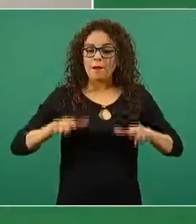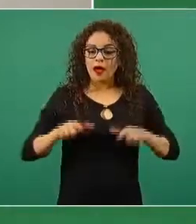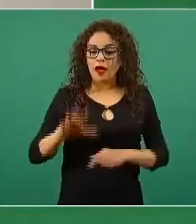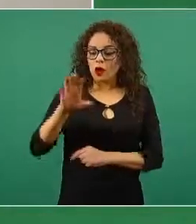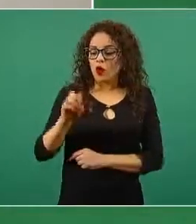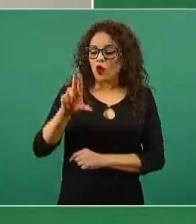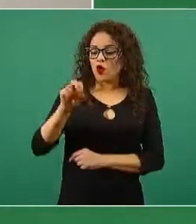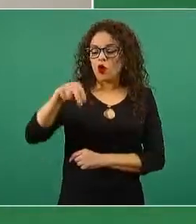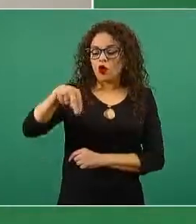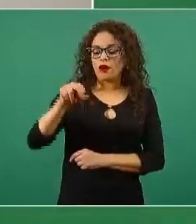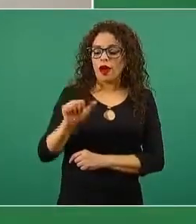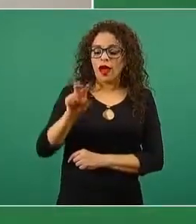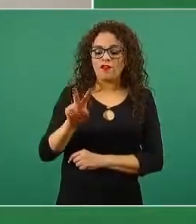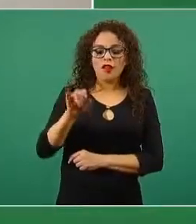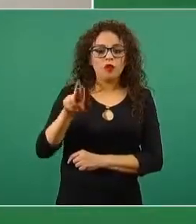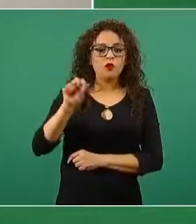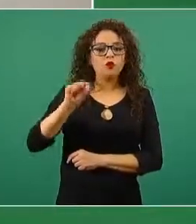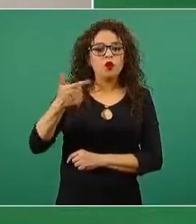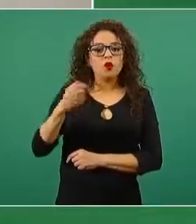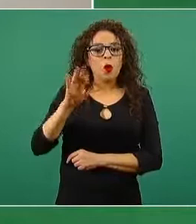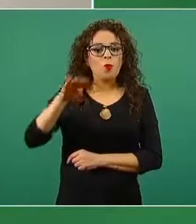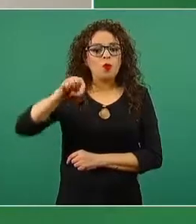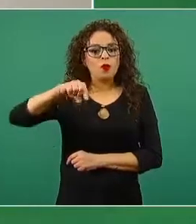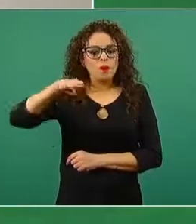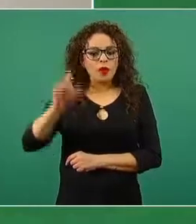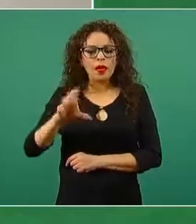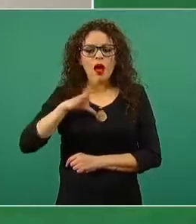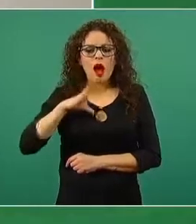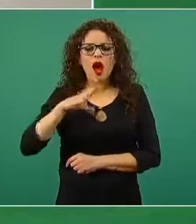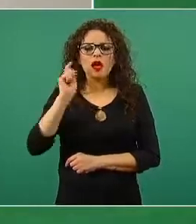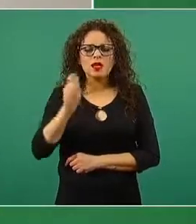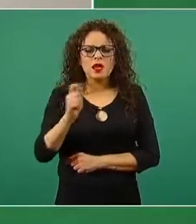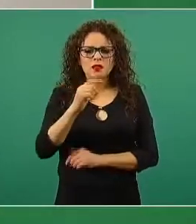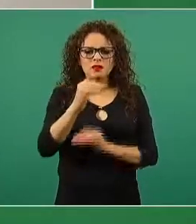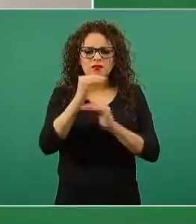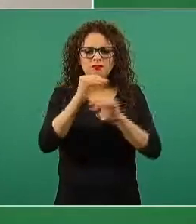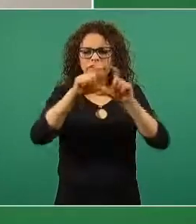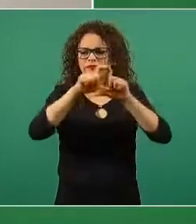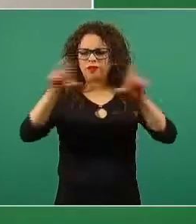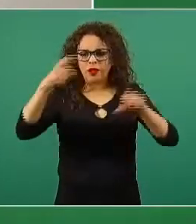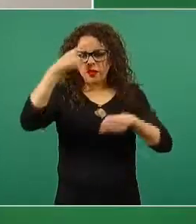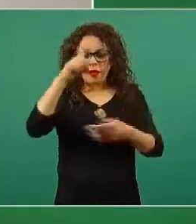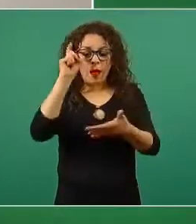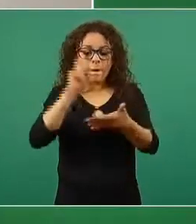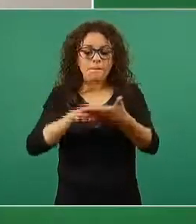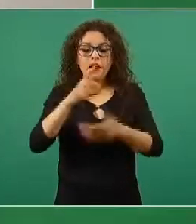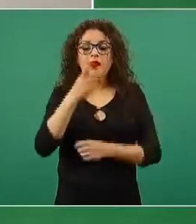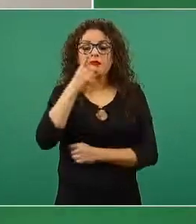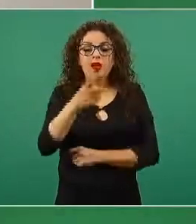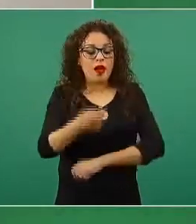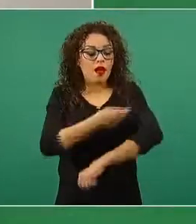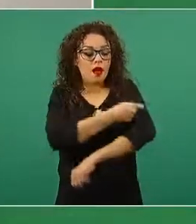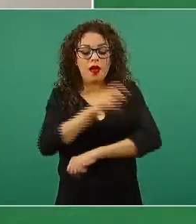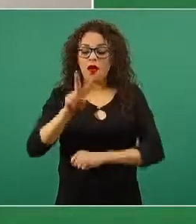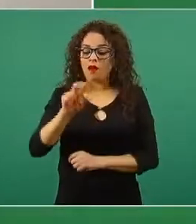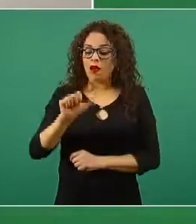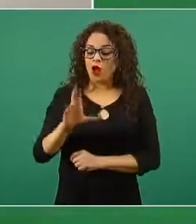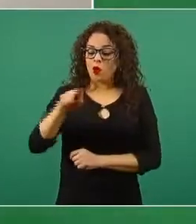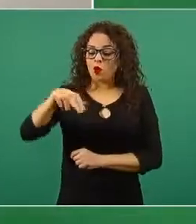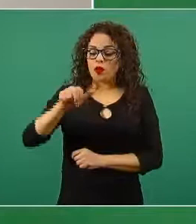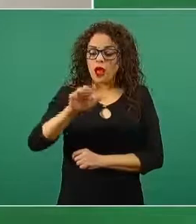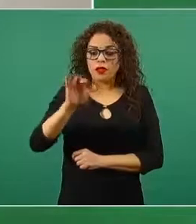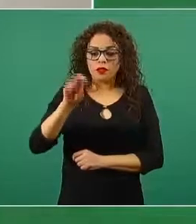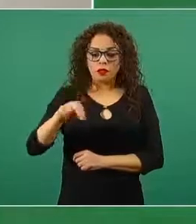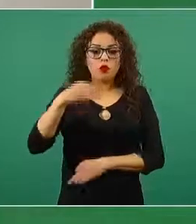coronavirus.org.mx tiene una sección de vacunación en la que pueden acceder todas las personas